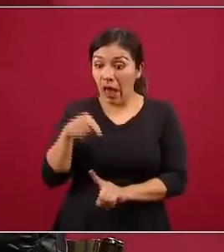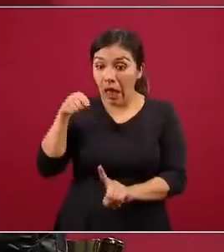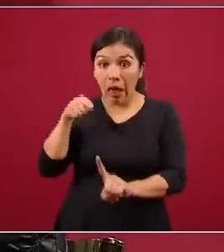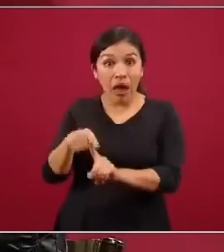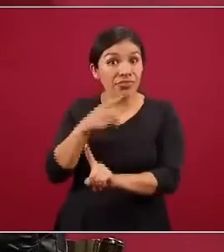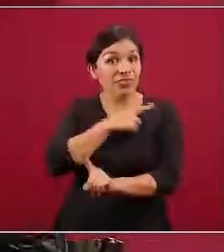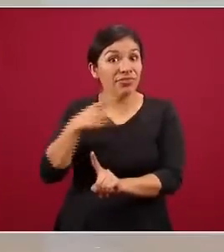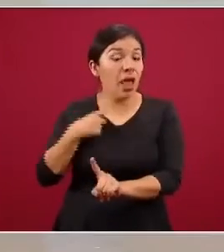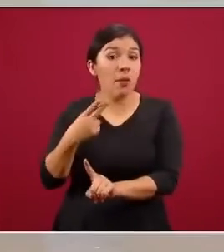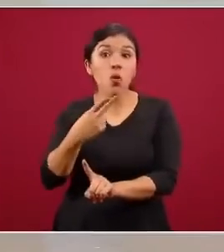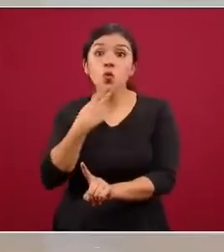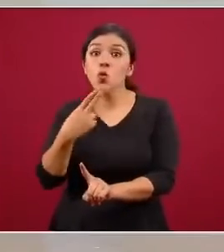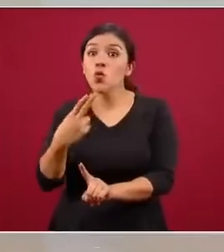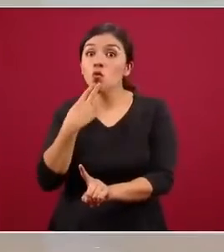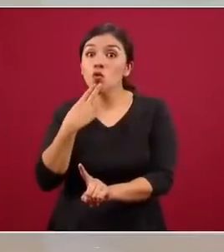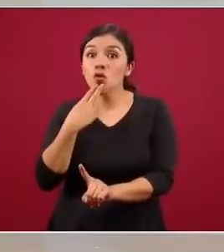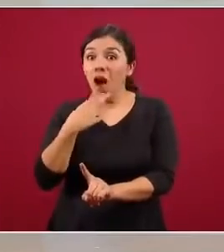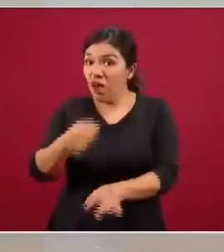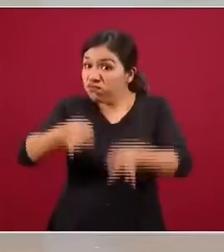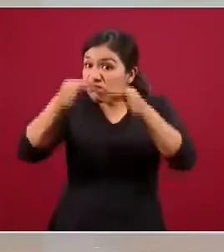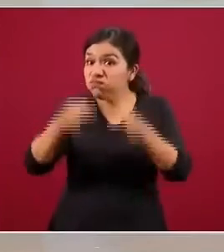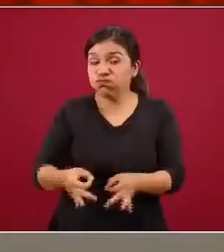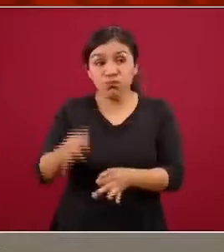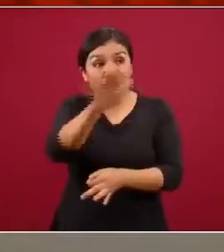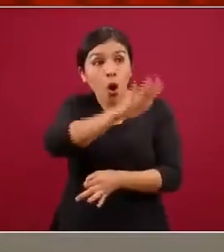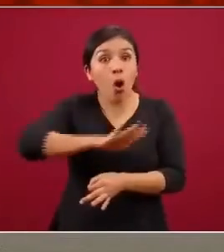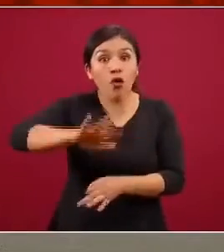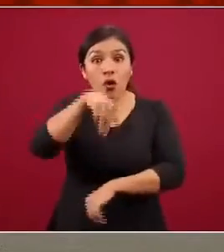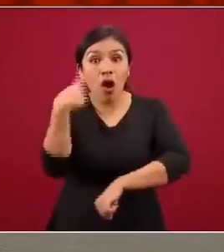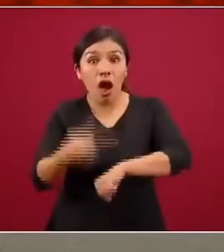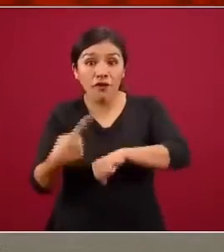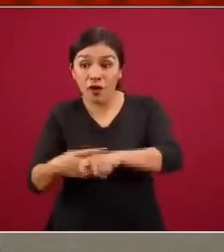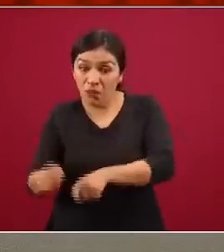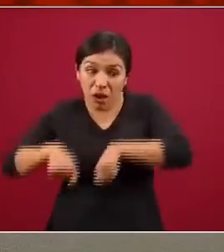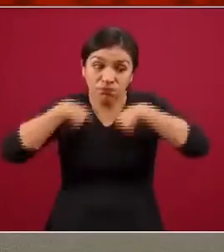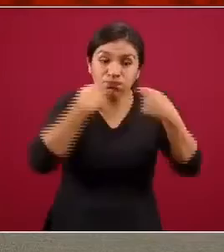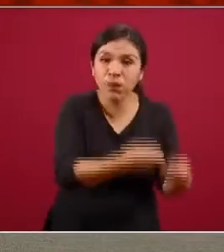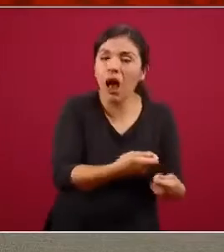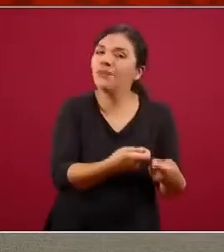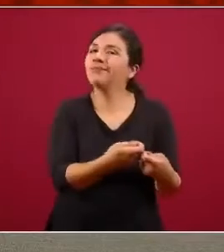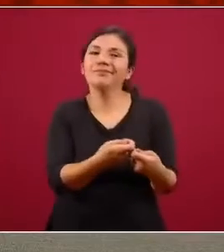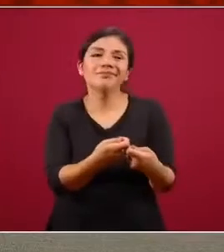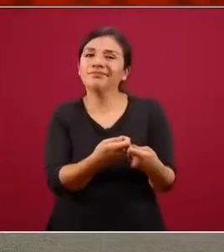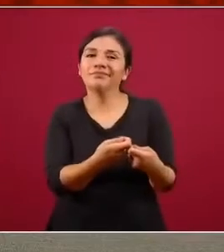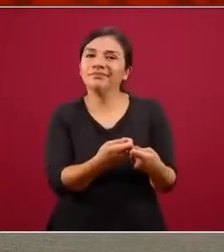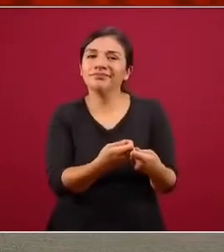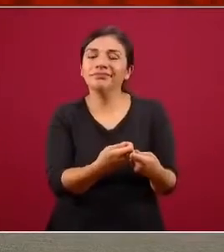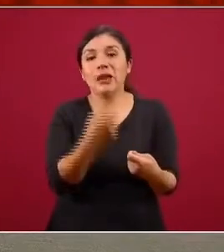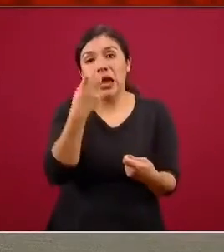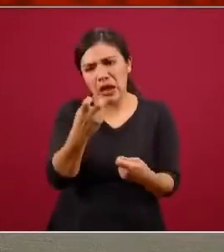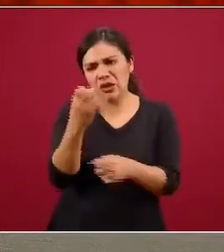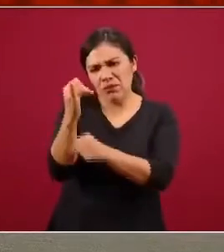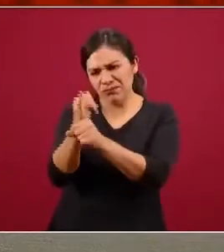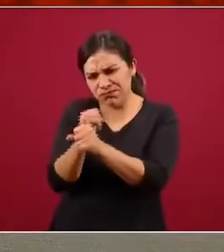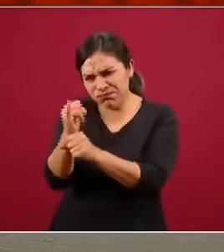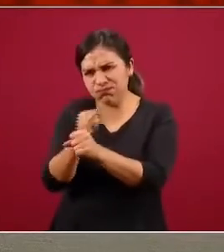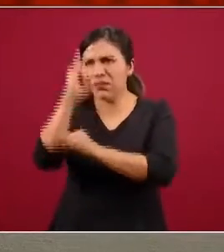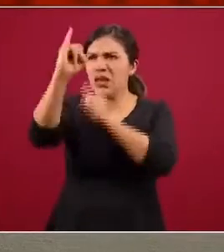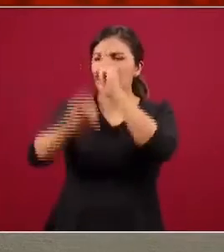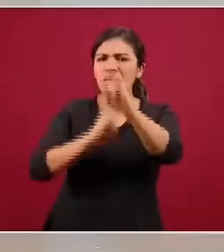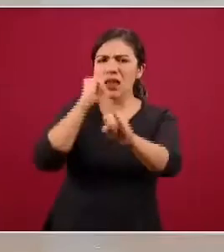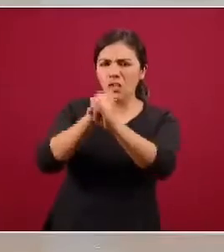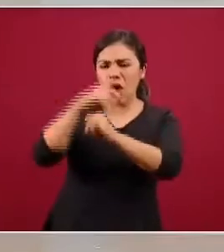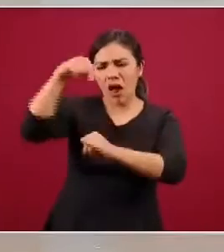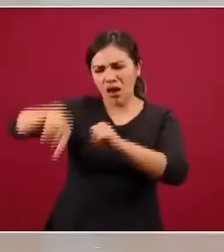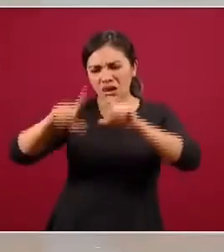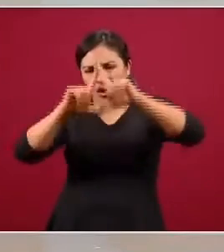significa que deba de utilizarse de manera abierta y para cualquier paciente. De hecho, tanto la investigación internacional